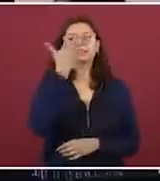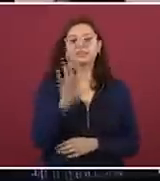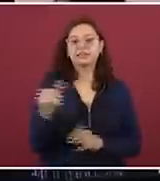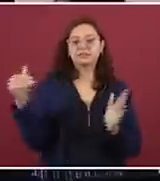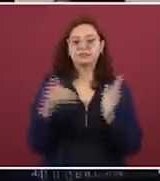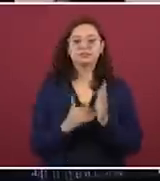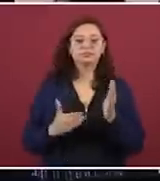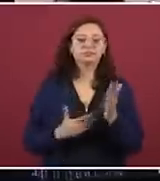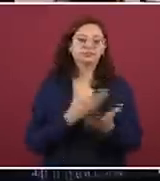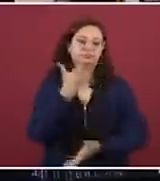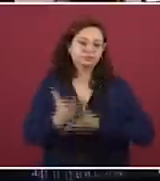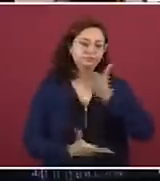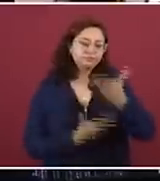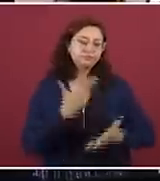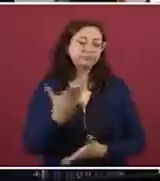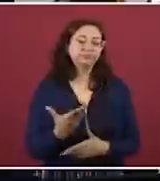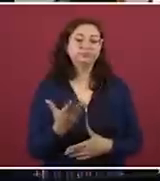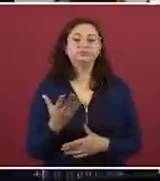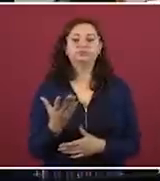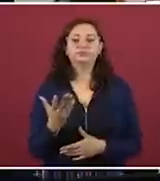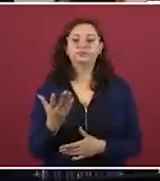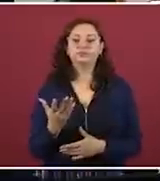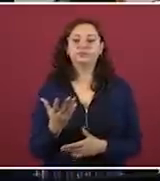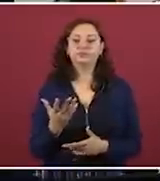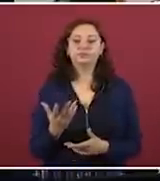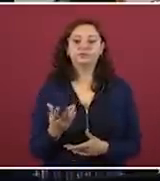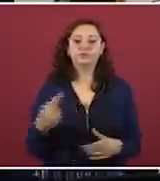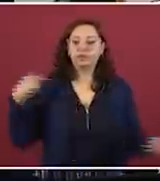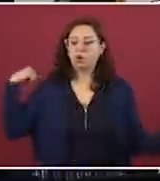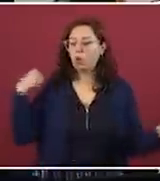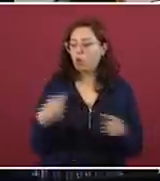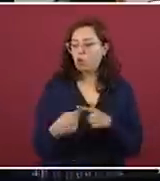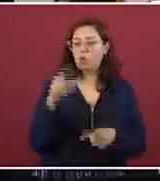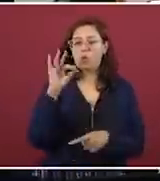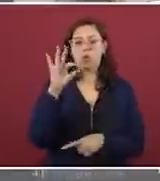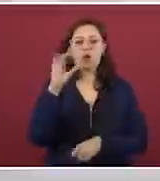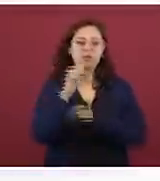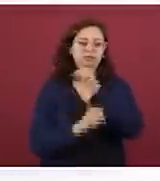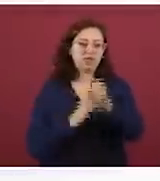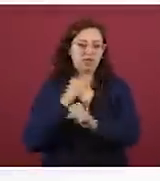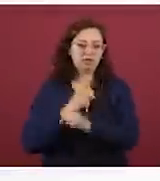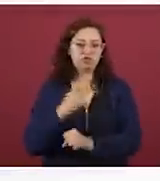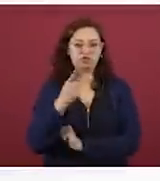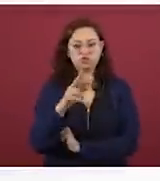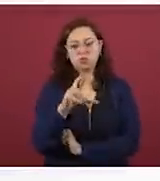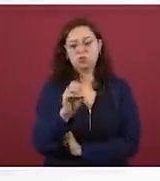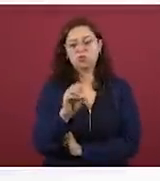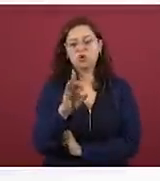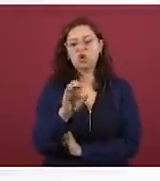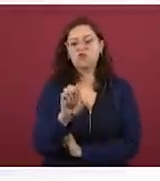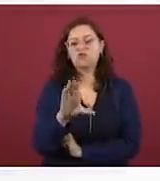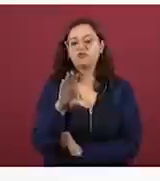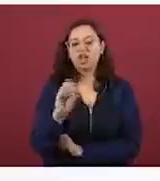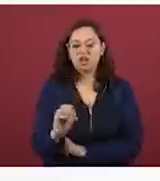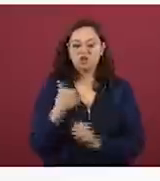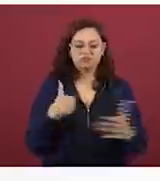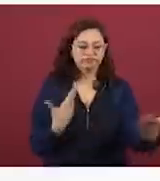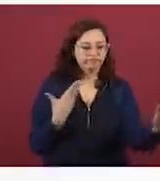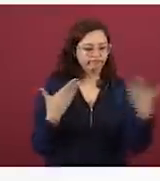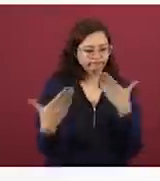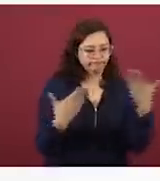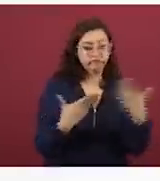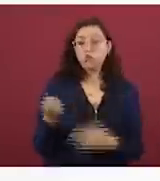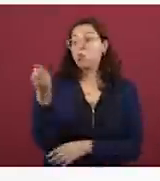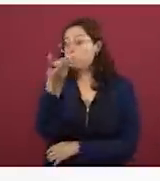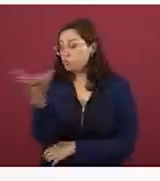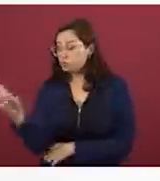servicios, y se ha hecho por 4 décadas en Profeco. en donde al conocer como consumidor cuál